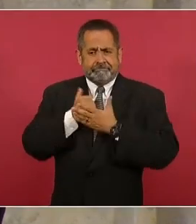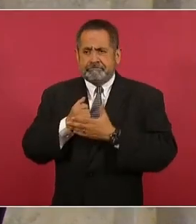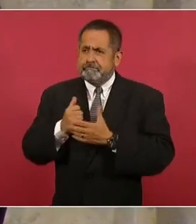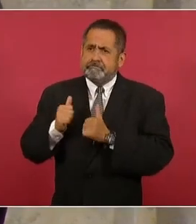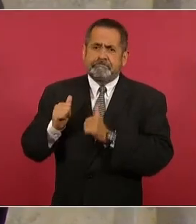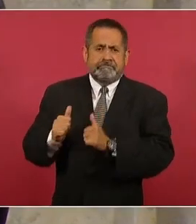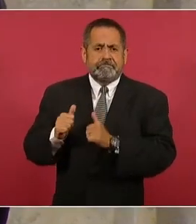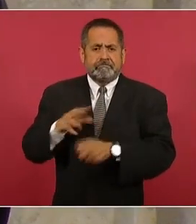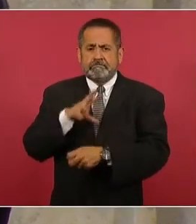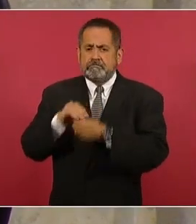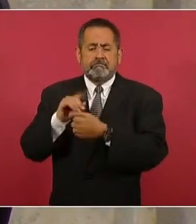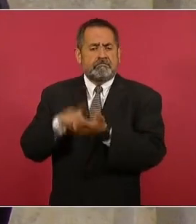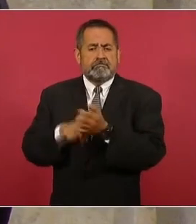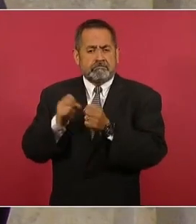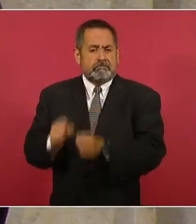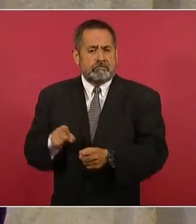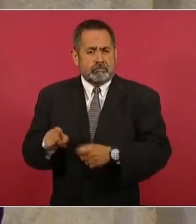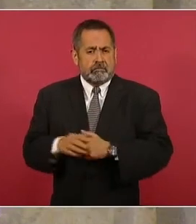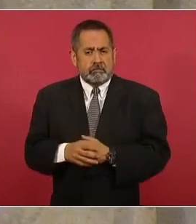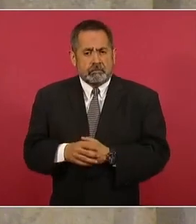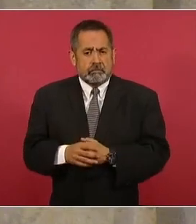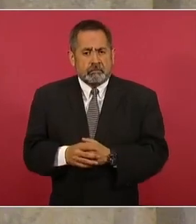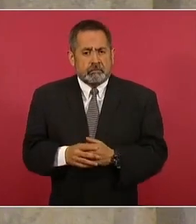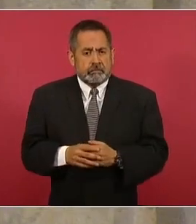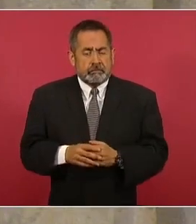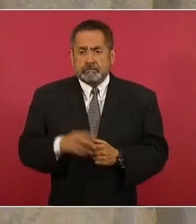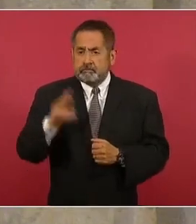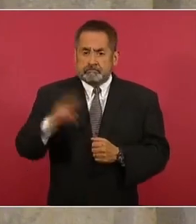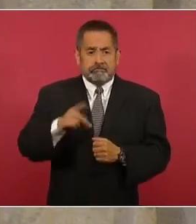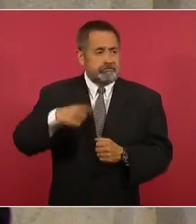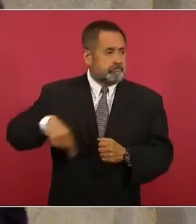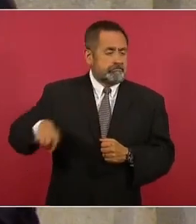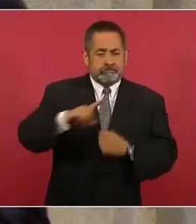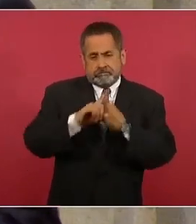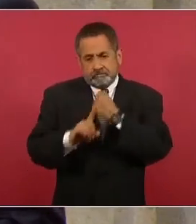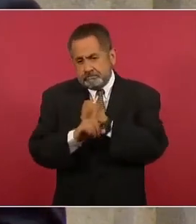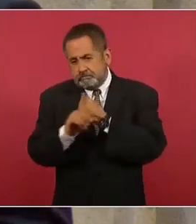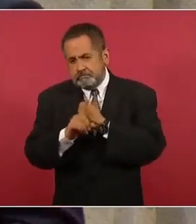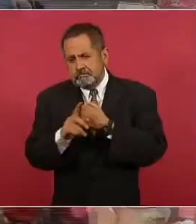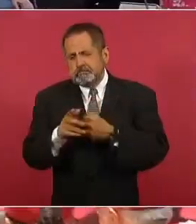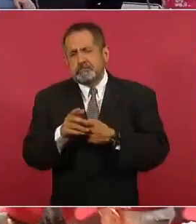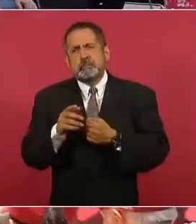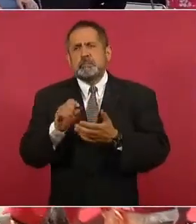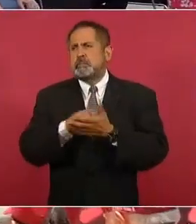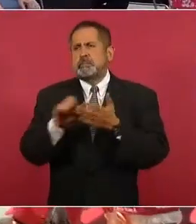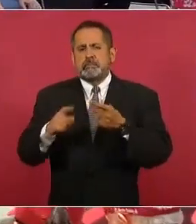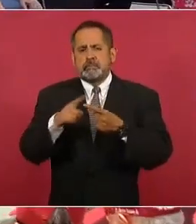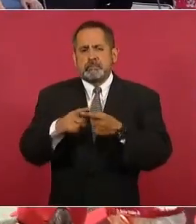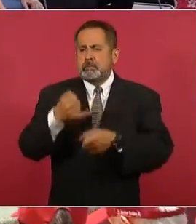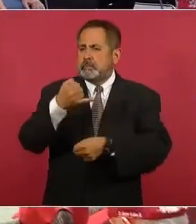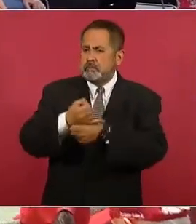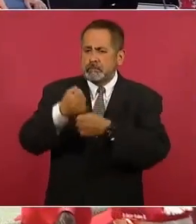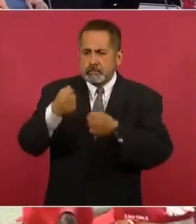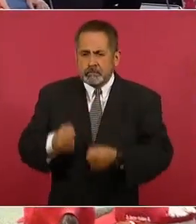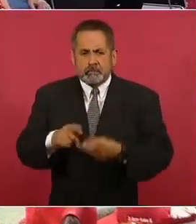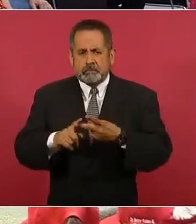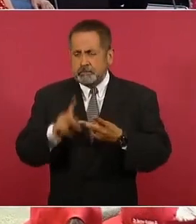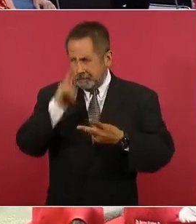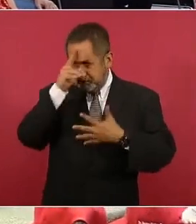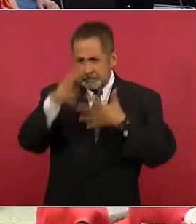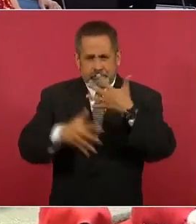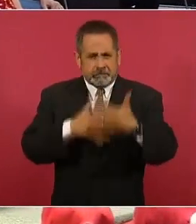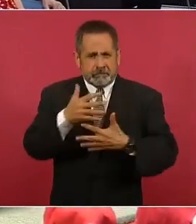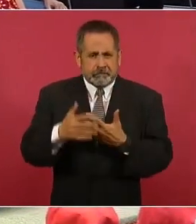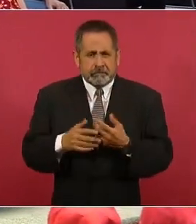país. Los problemas que tenemos de inseguridad, de violencia,